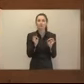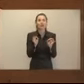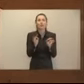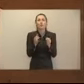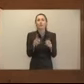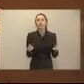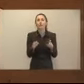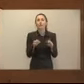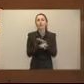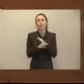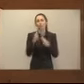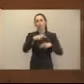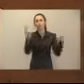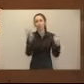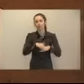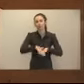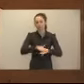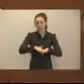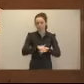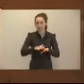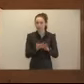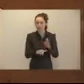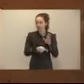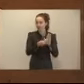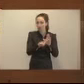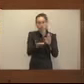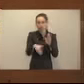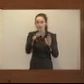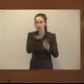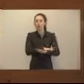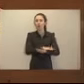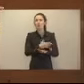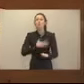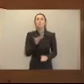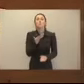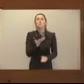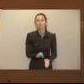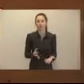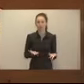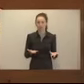señala outros recursos públicos fundamentales que a nosa administración puede poer